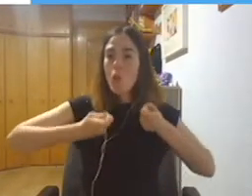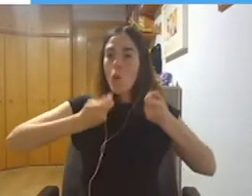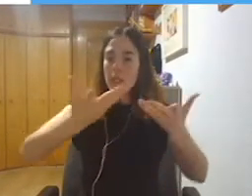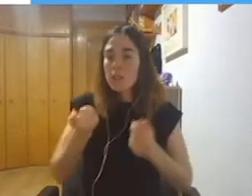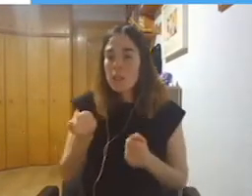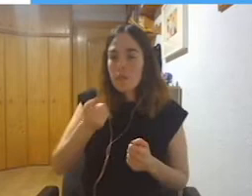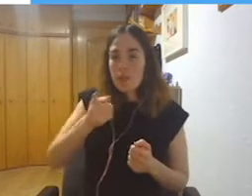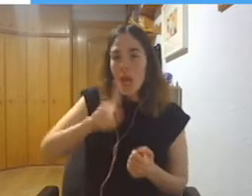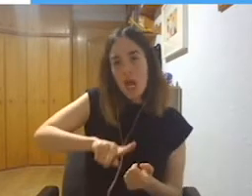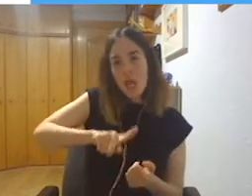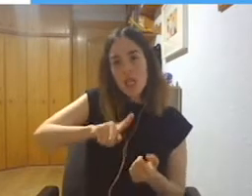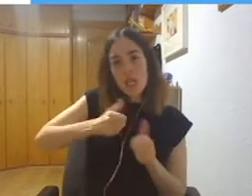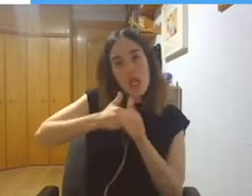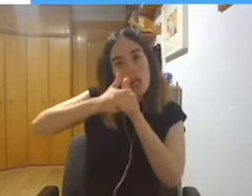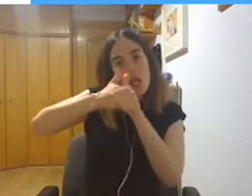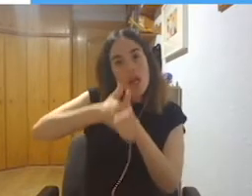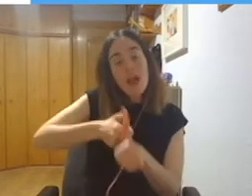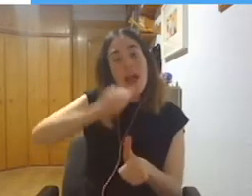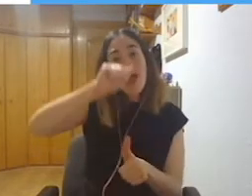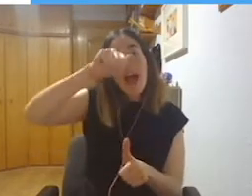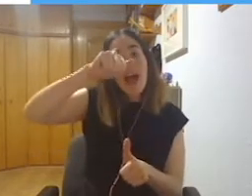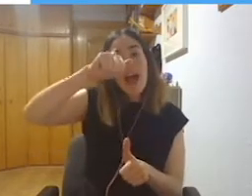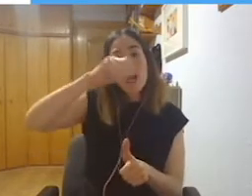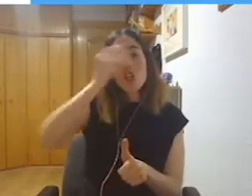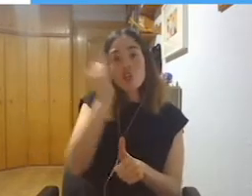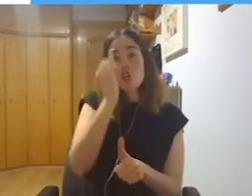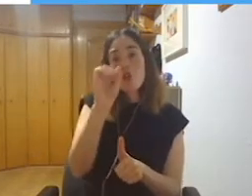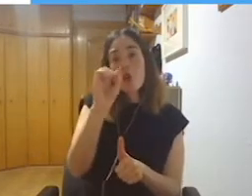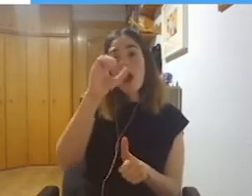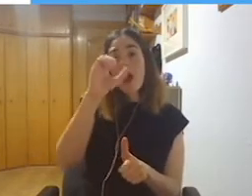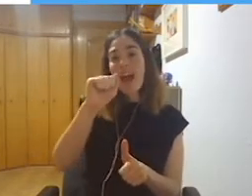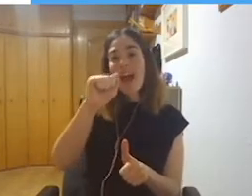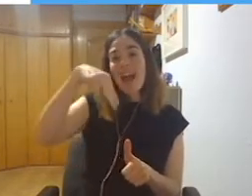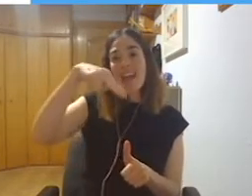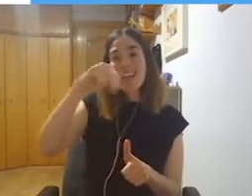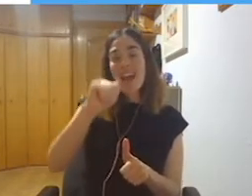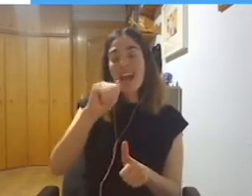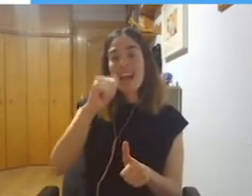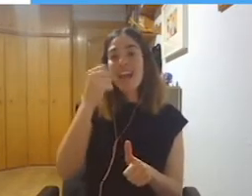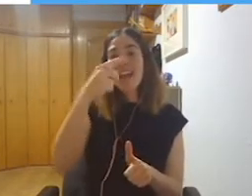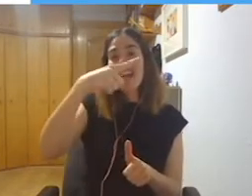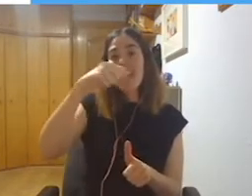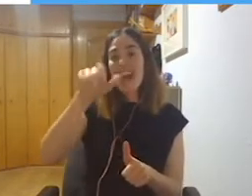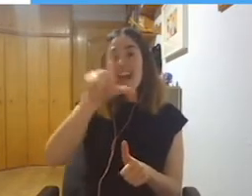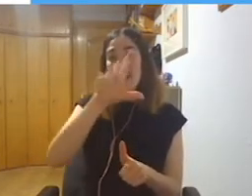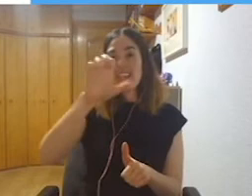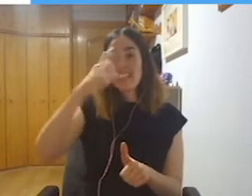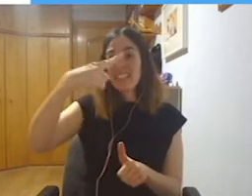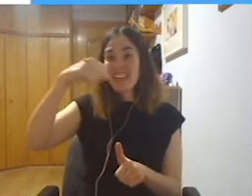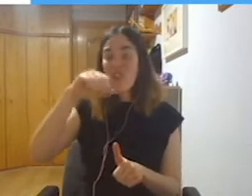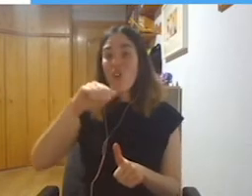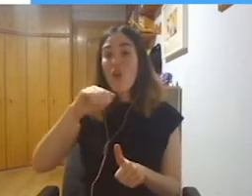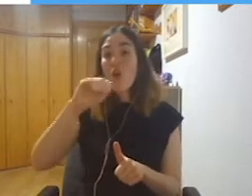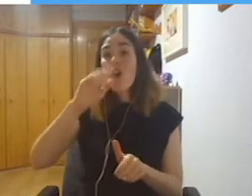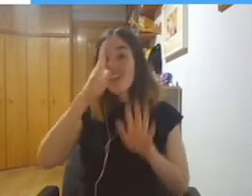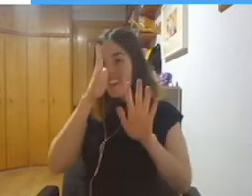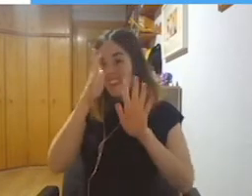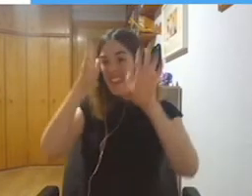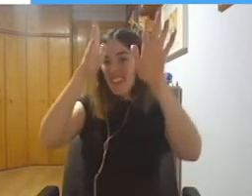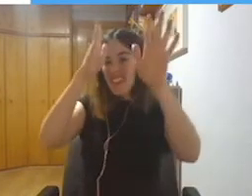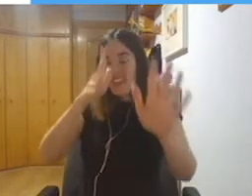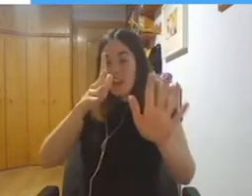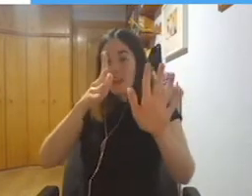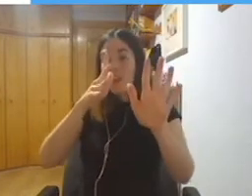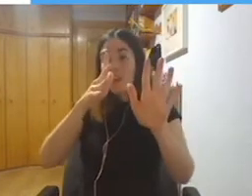parecida, Joana Gallego lo que alumbró fue que en el 98, casi una década